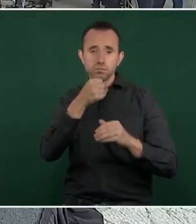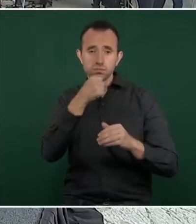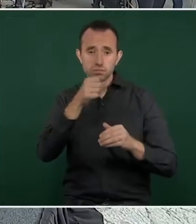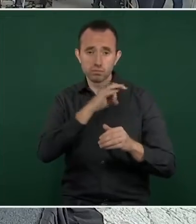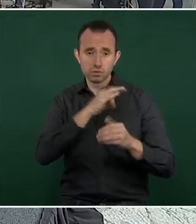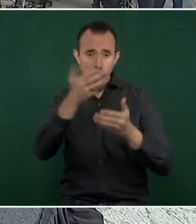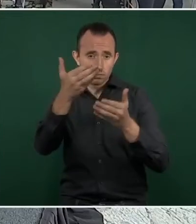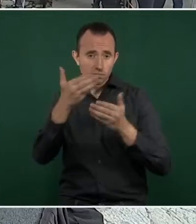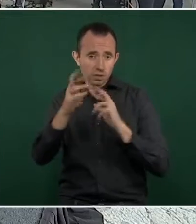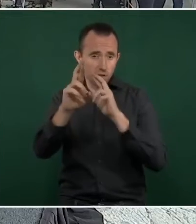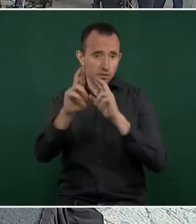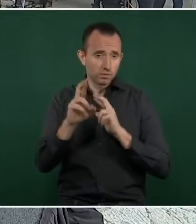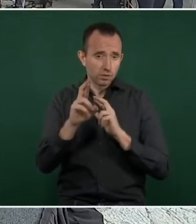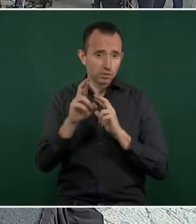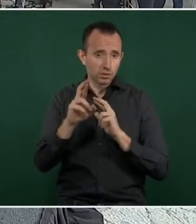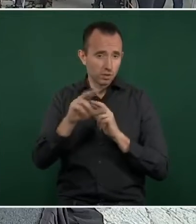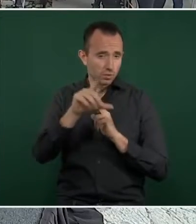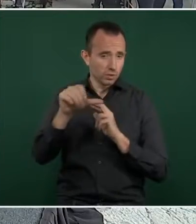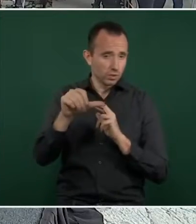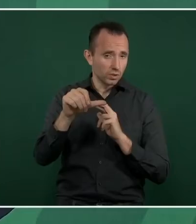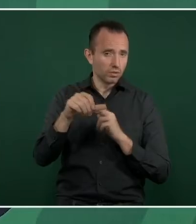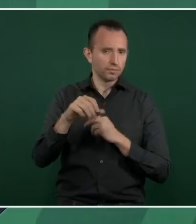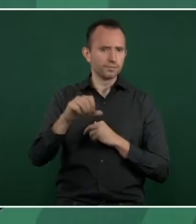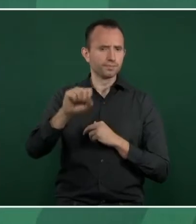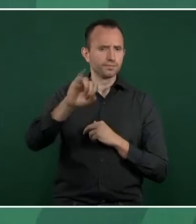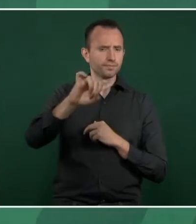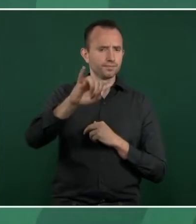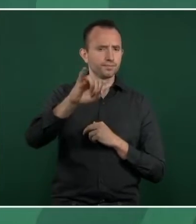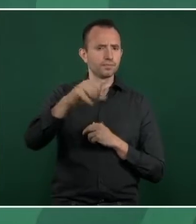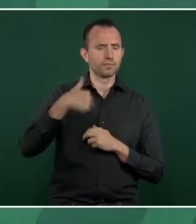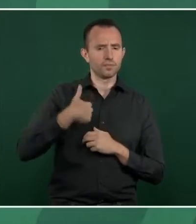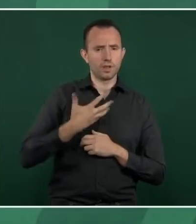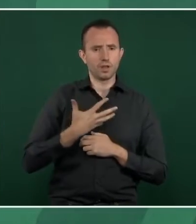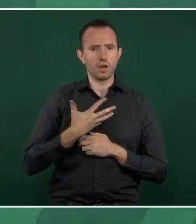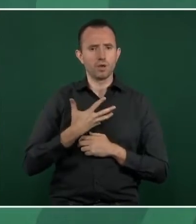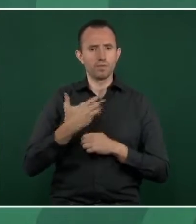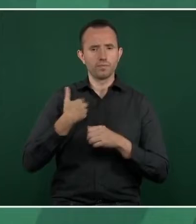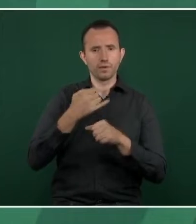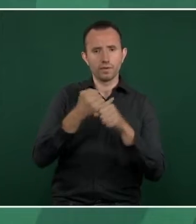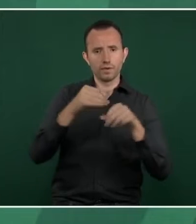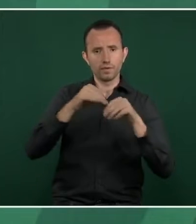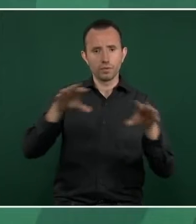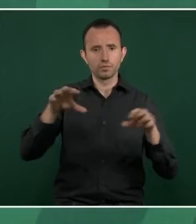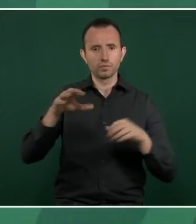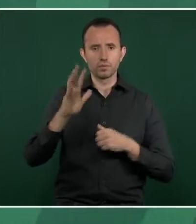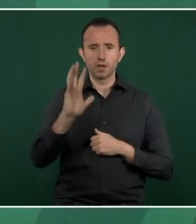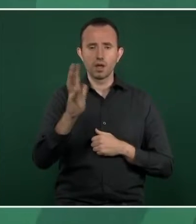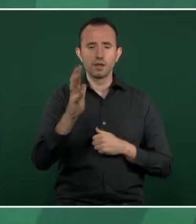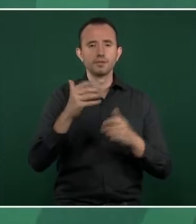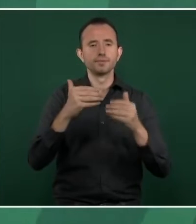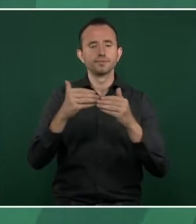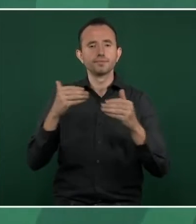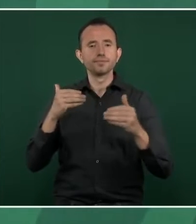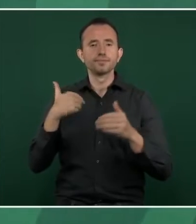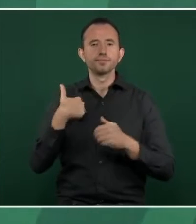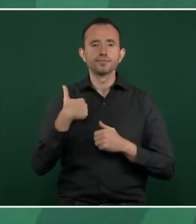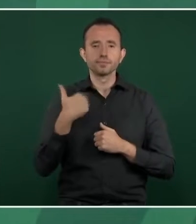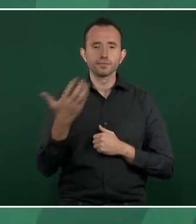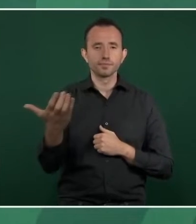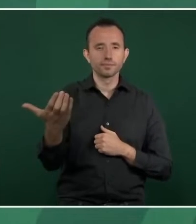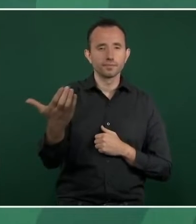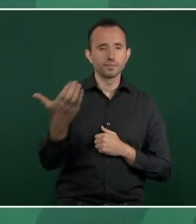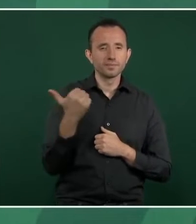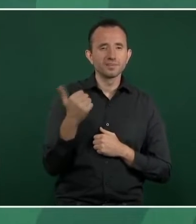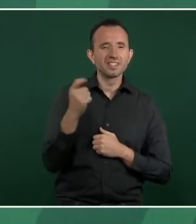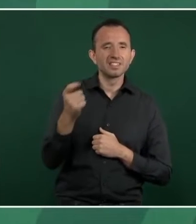los segundos. Sí, tengo el informe, porque sí pedí que me dieran los antecedentes para